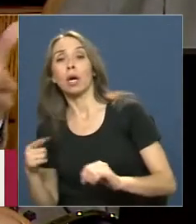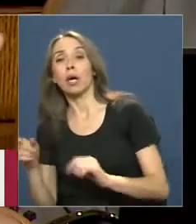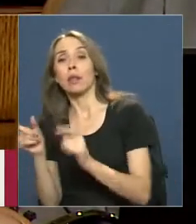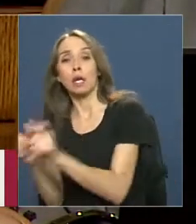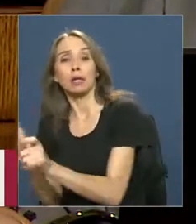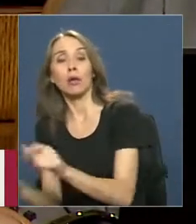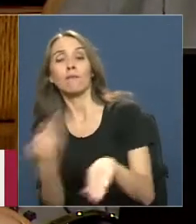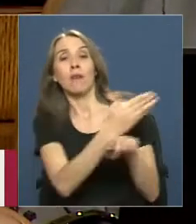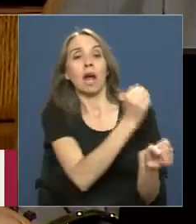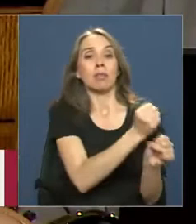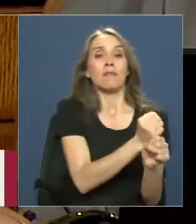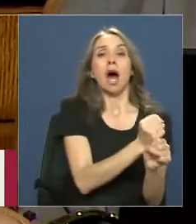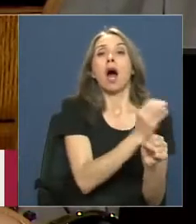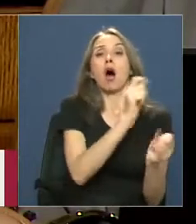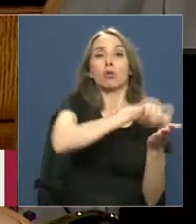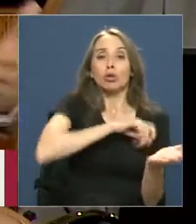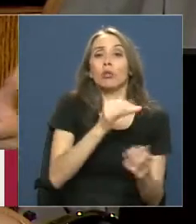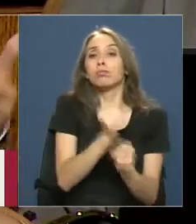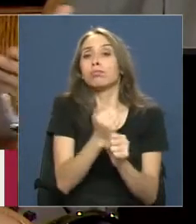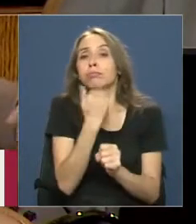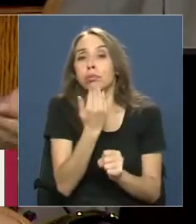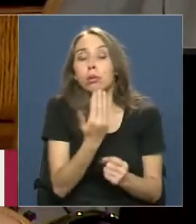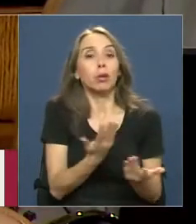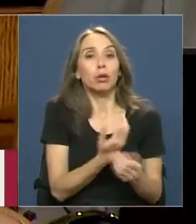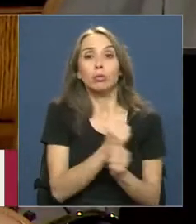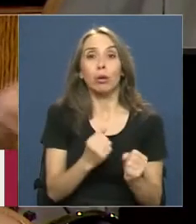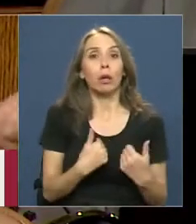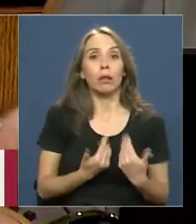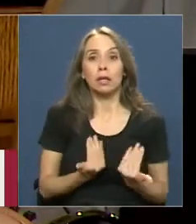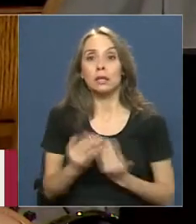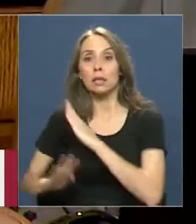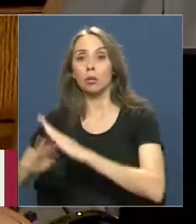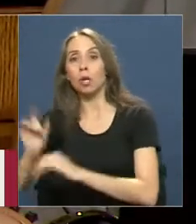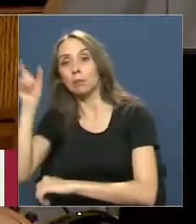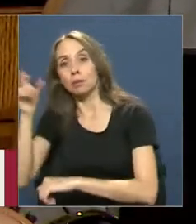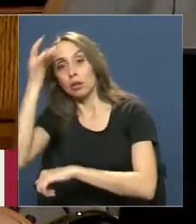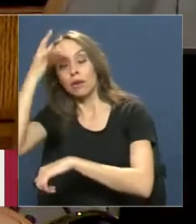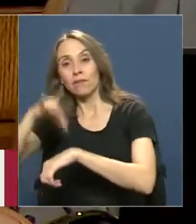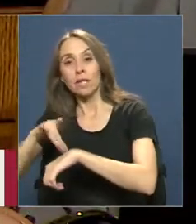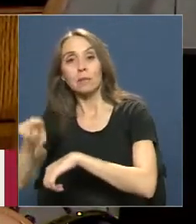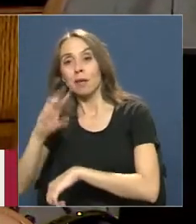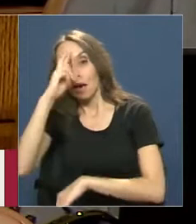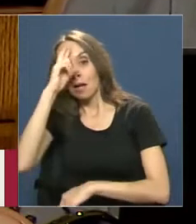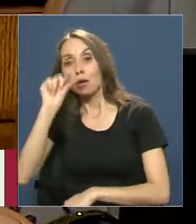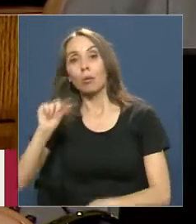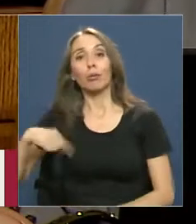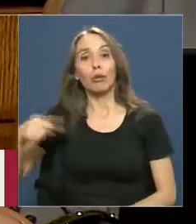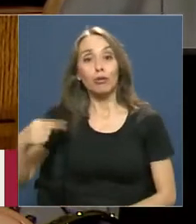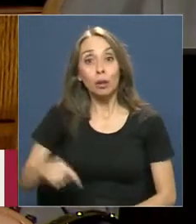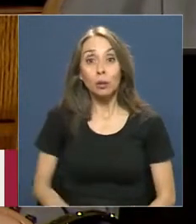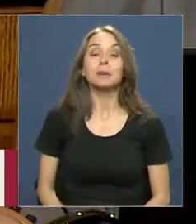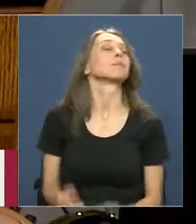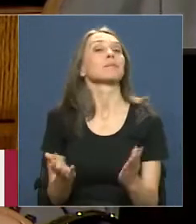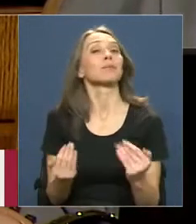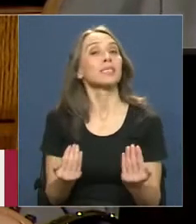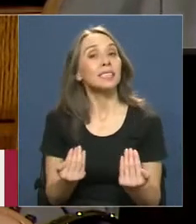algún oficio, porque tiene además la necesidad de cuidar a la persona que padece esta enfermedad. Se